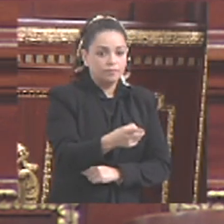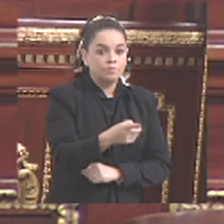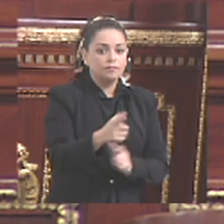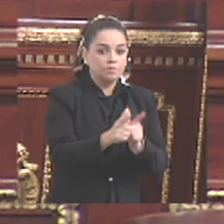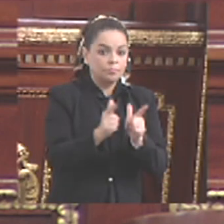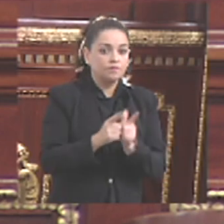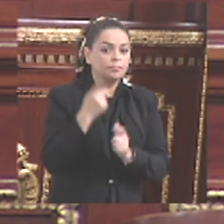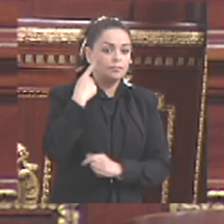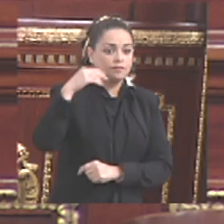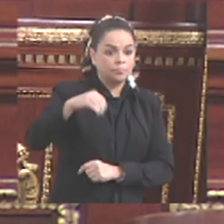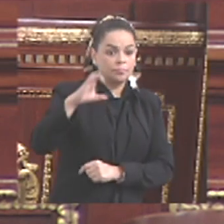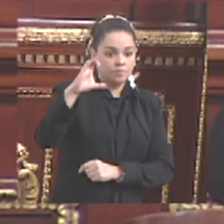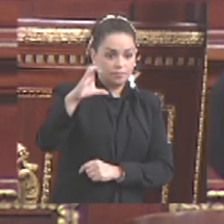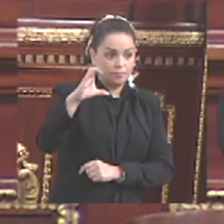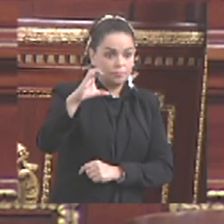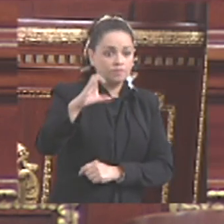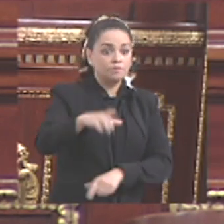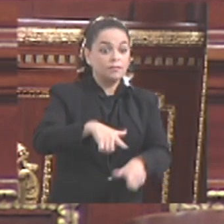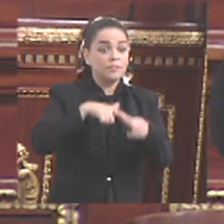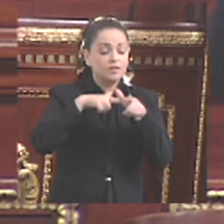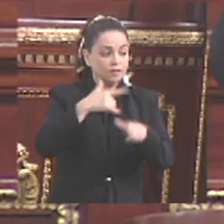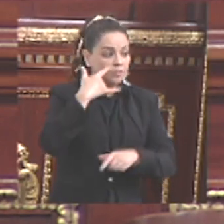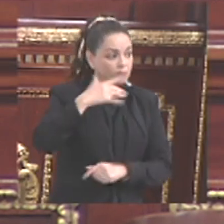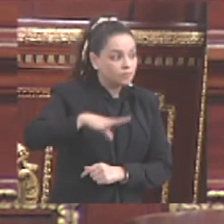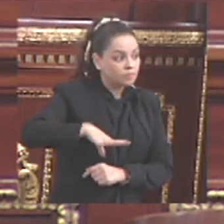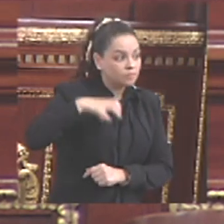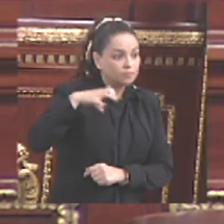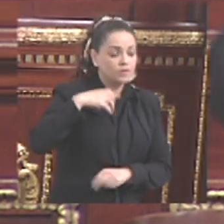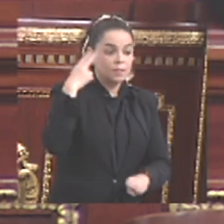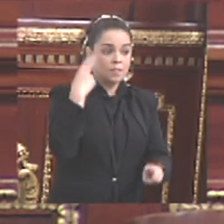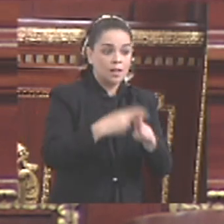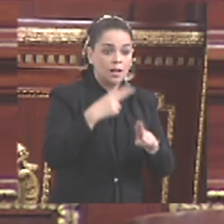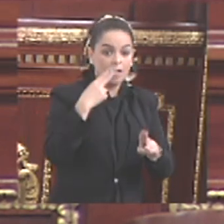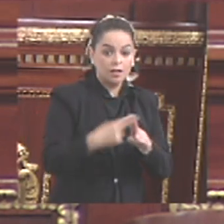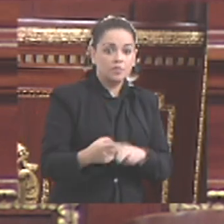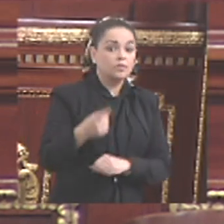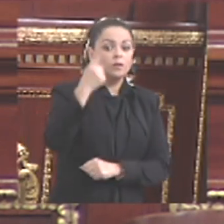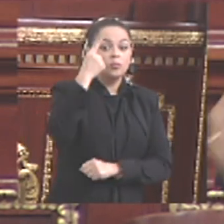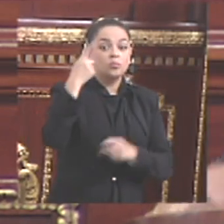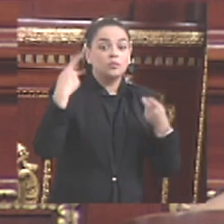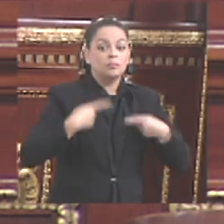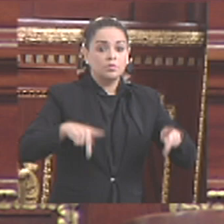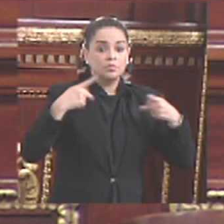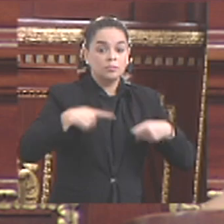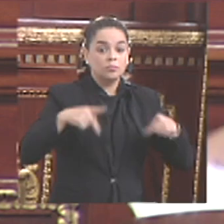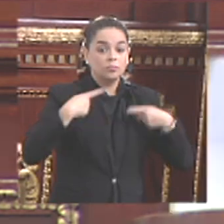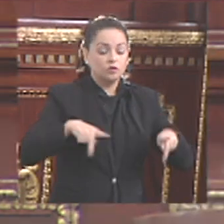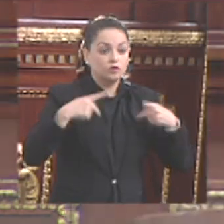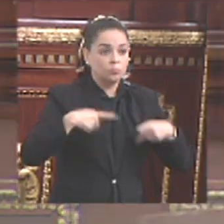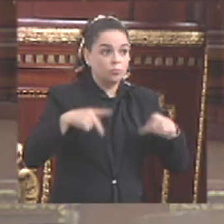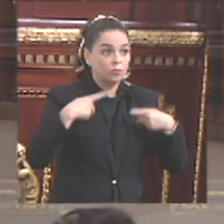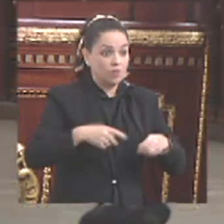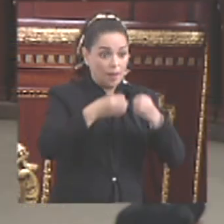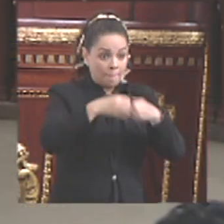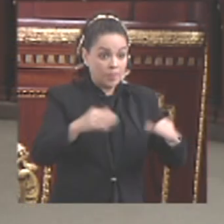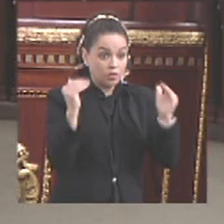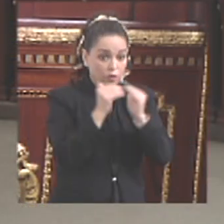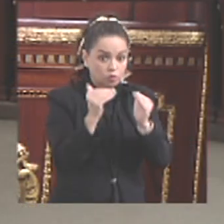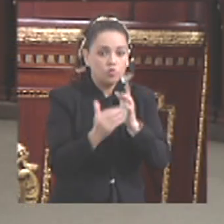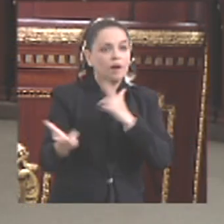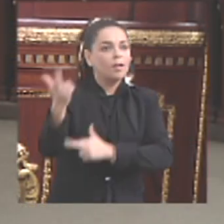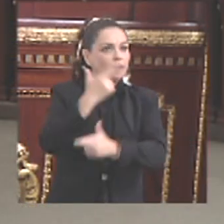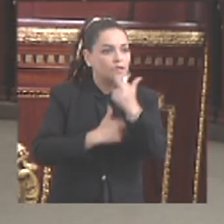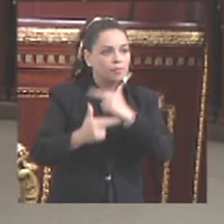no descansaremos hasta que el último damnificado regrese a casa. Es cuanto, diputada presidenta.